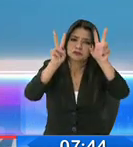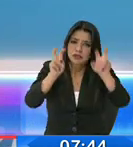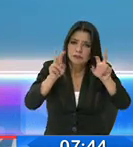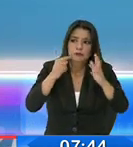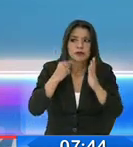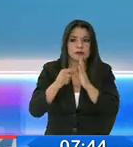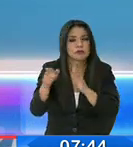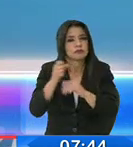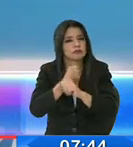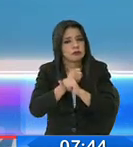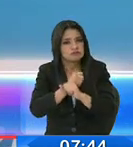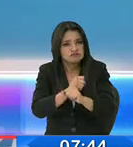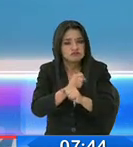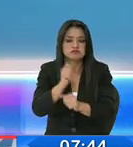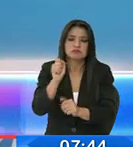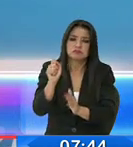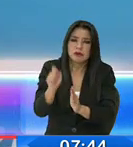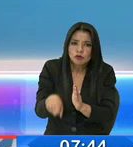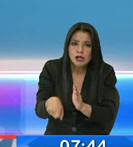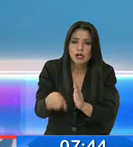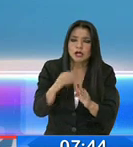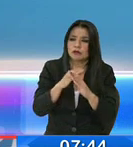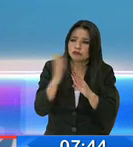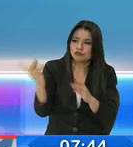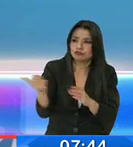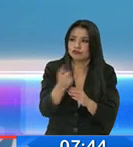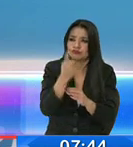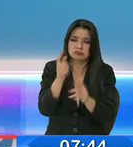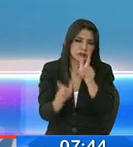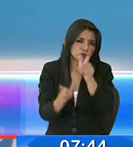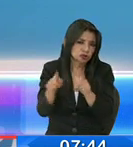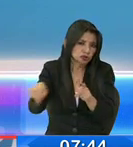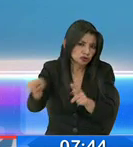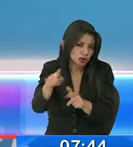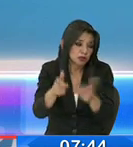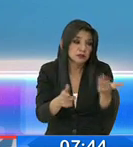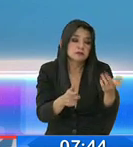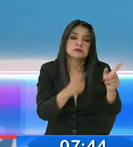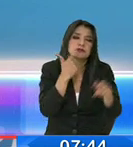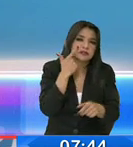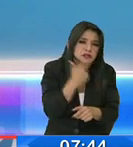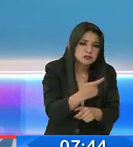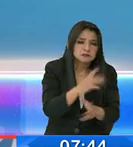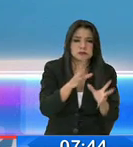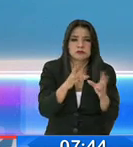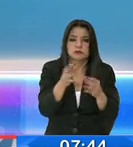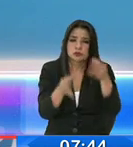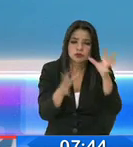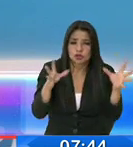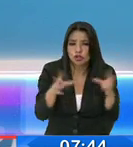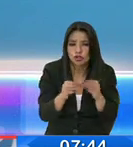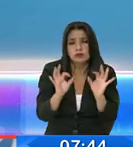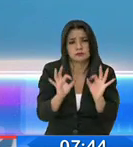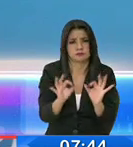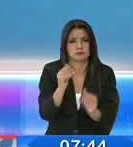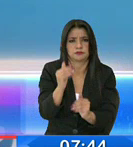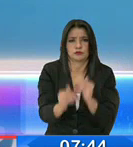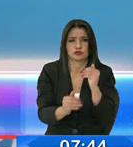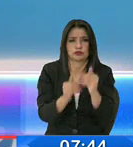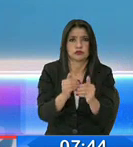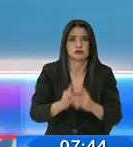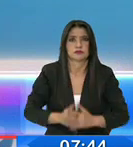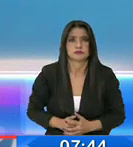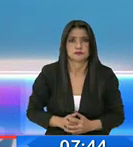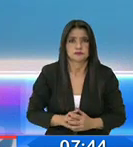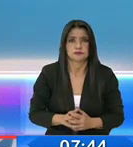defensa profesional de los intereses de los de los procesados lo exige y que no se eche